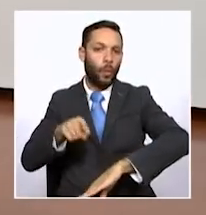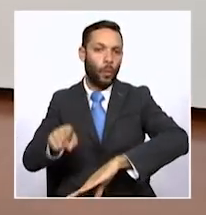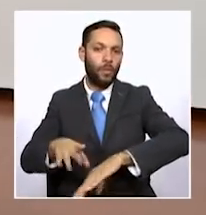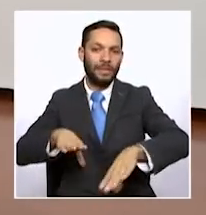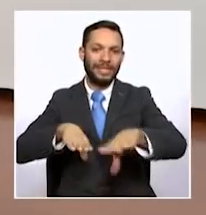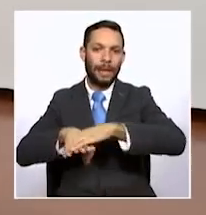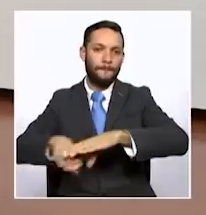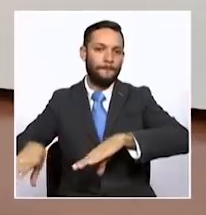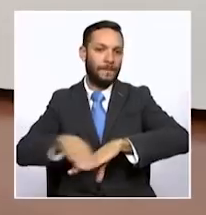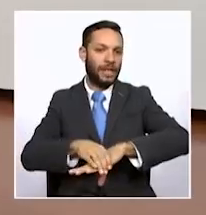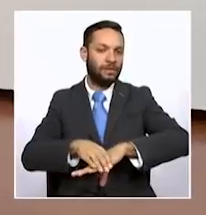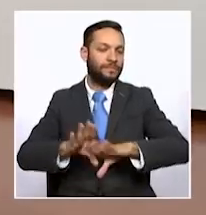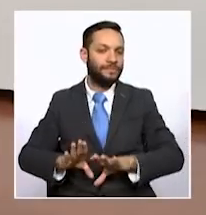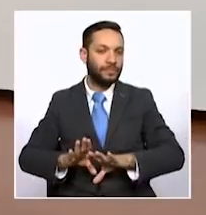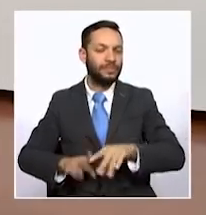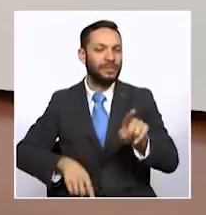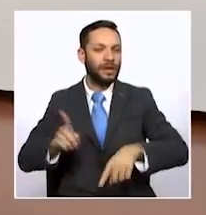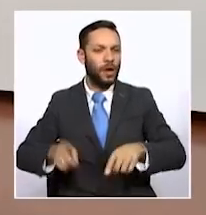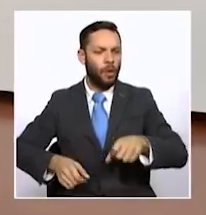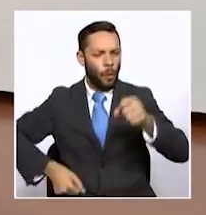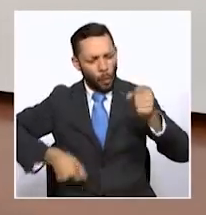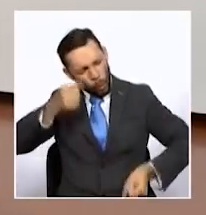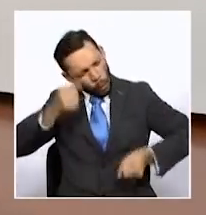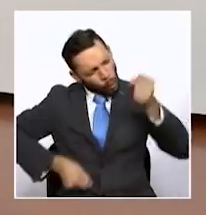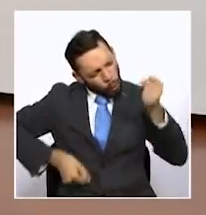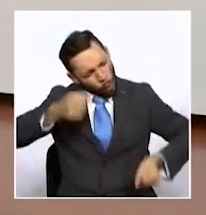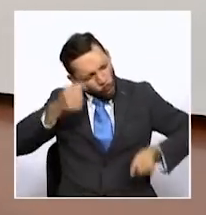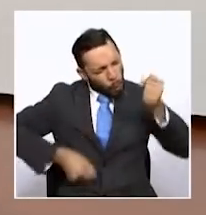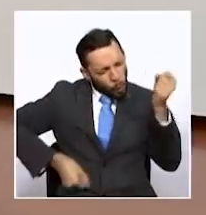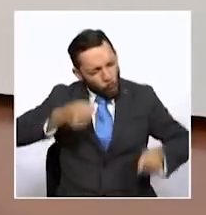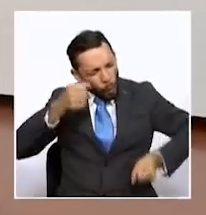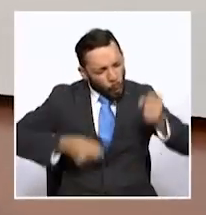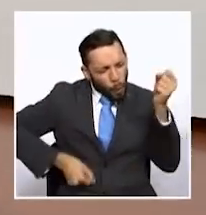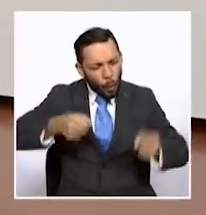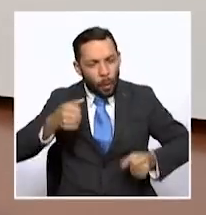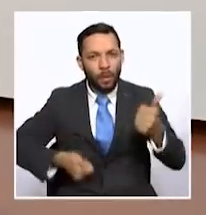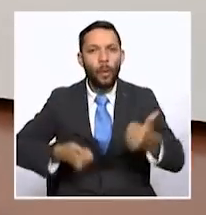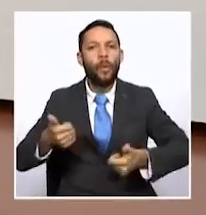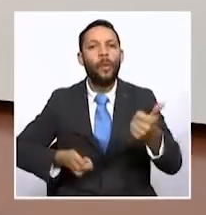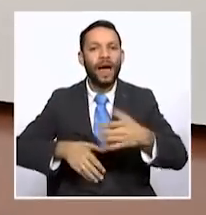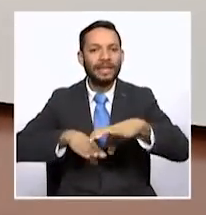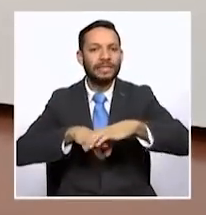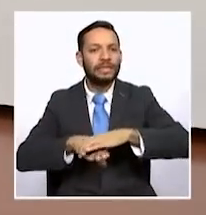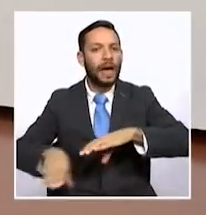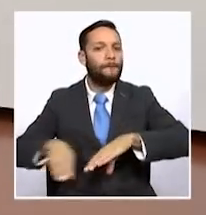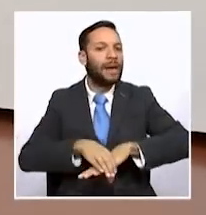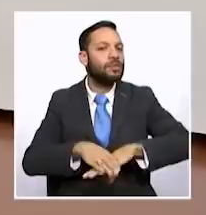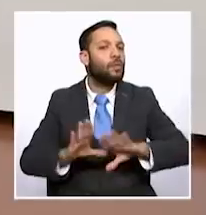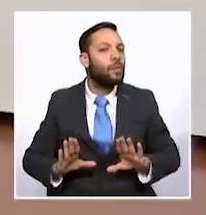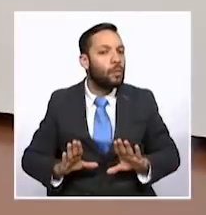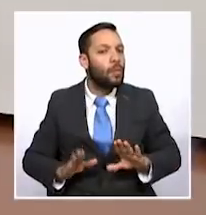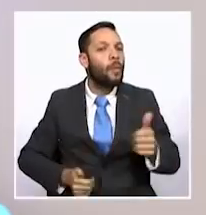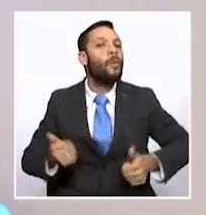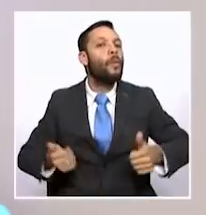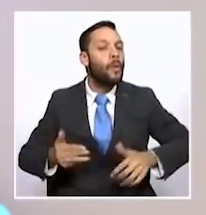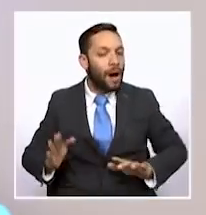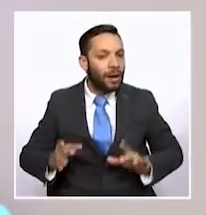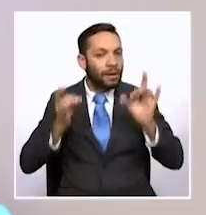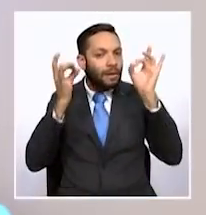a hacer la maratón, no sé qué, a correr. ¿Con cuáles tenis? ¿Cuáles pueden ser esas secuelas